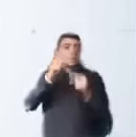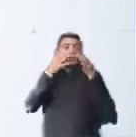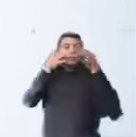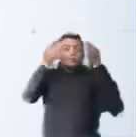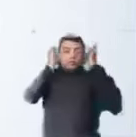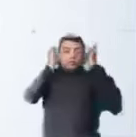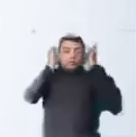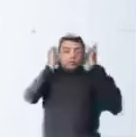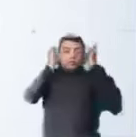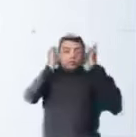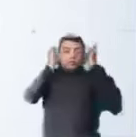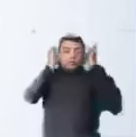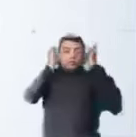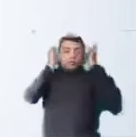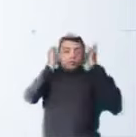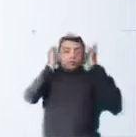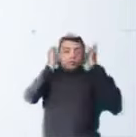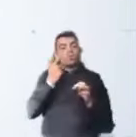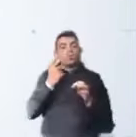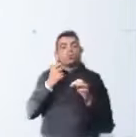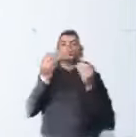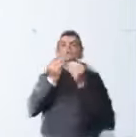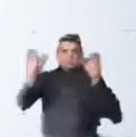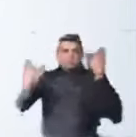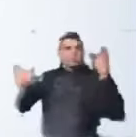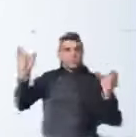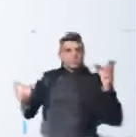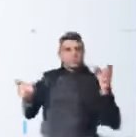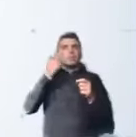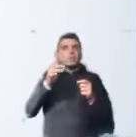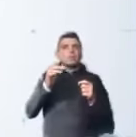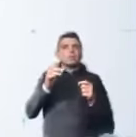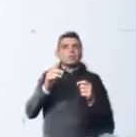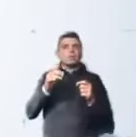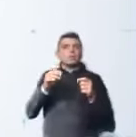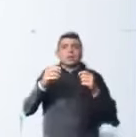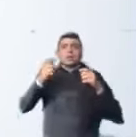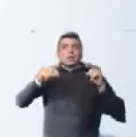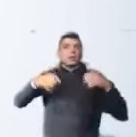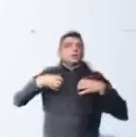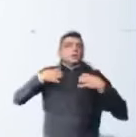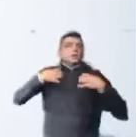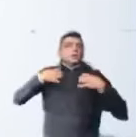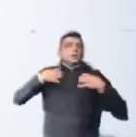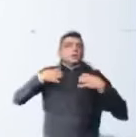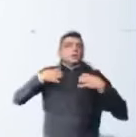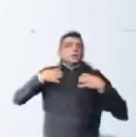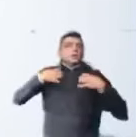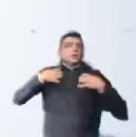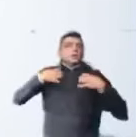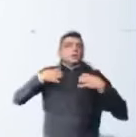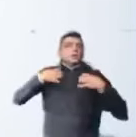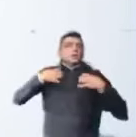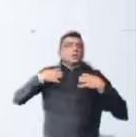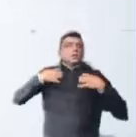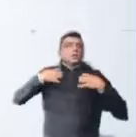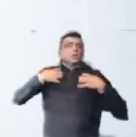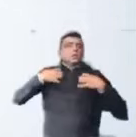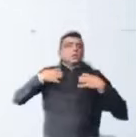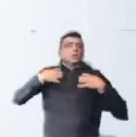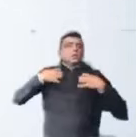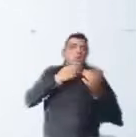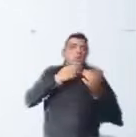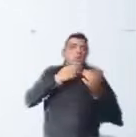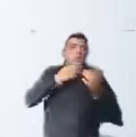con alerta, están muy asustadas, están comprando tapabocas, no hay tapabocas en las farmacias, no hay tapabocas en